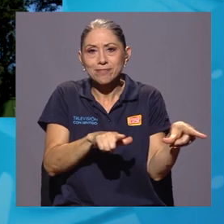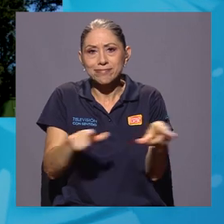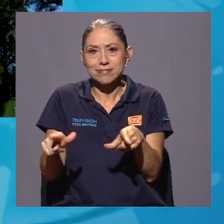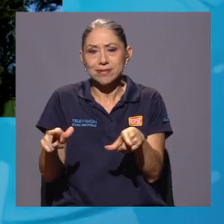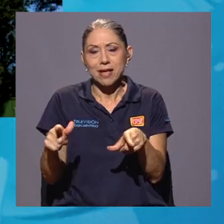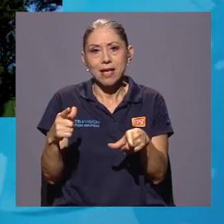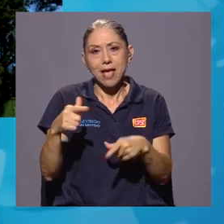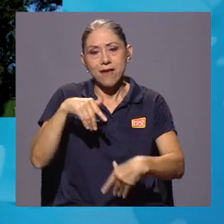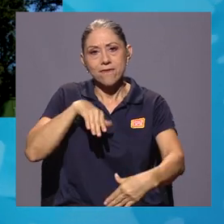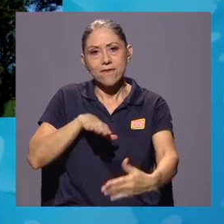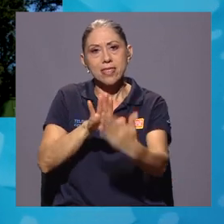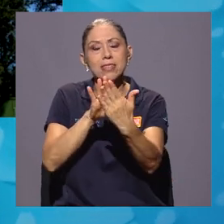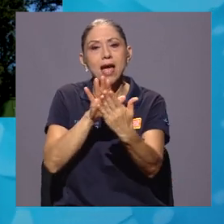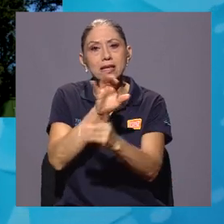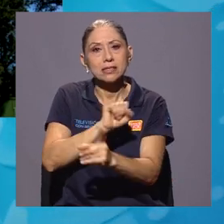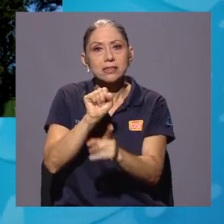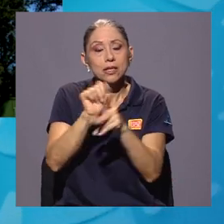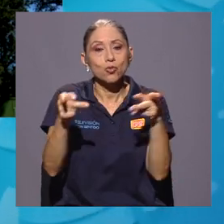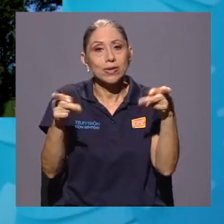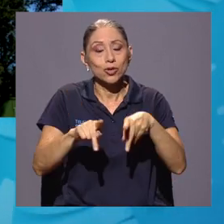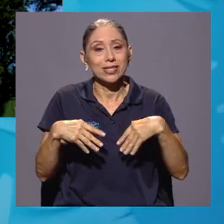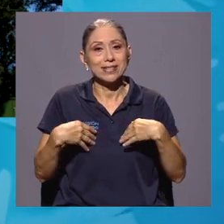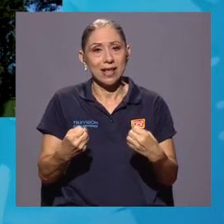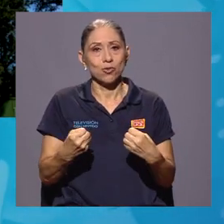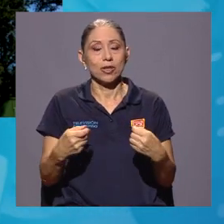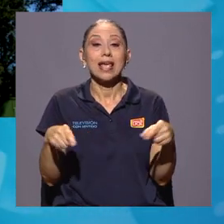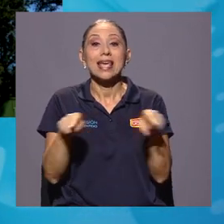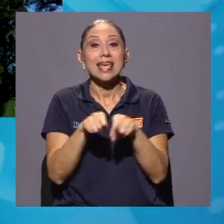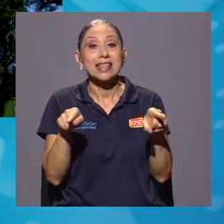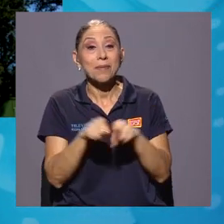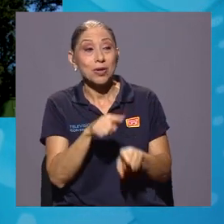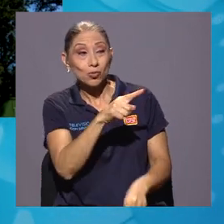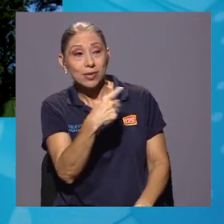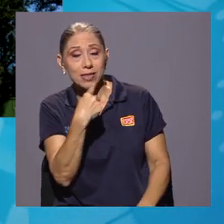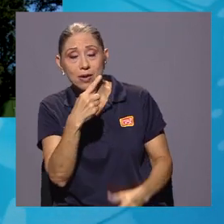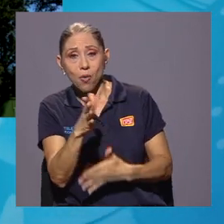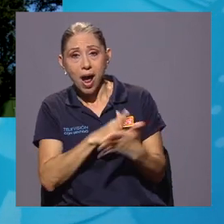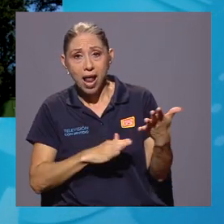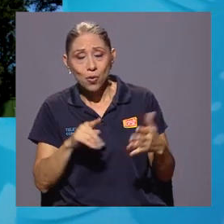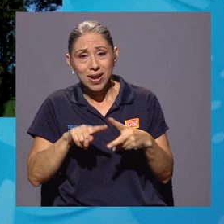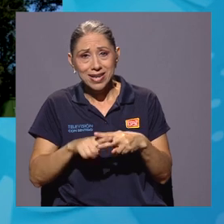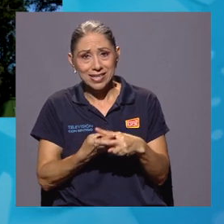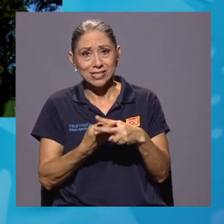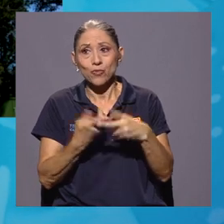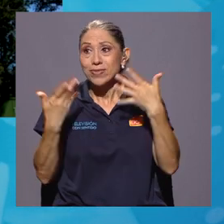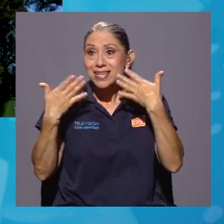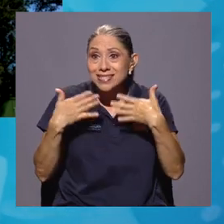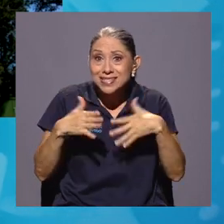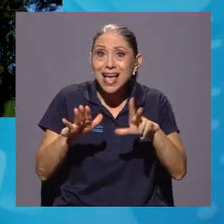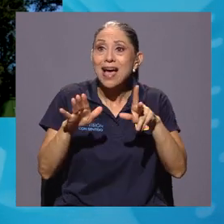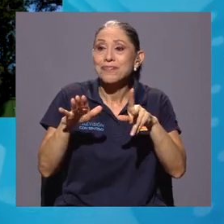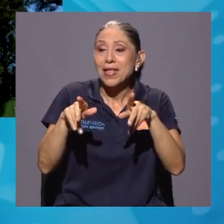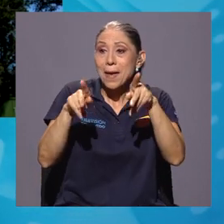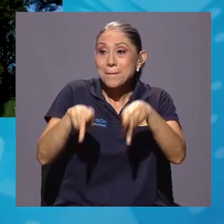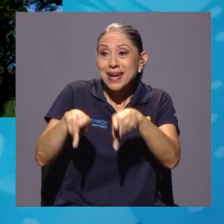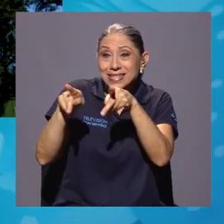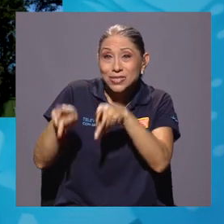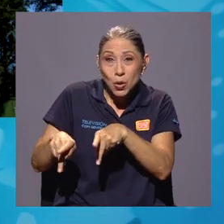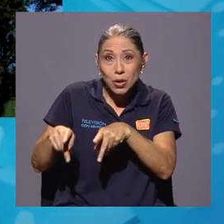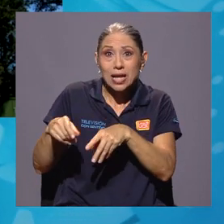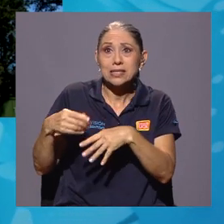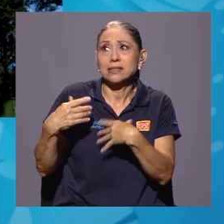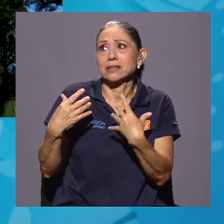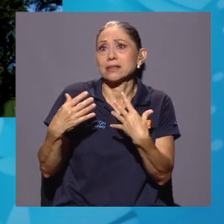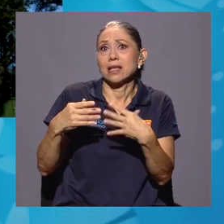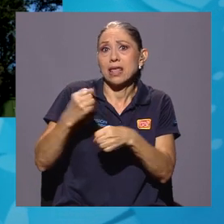para enfrentar situaciones de salud. Y además algo que usted dijo al inicio, María Fernanda, ya el personal de salud que tiene